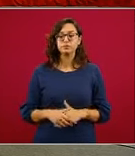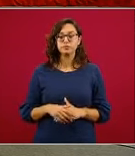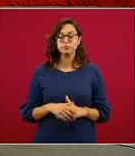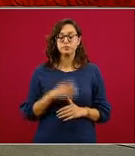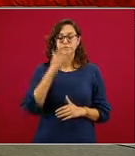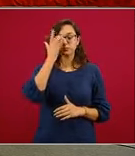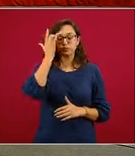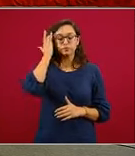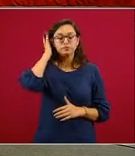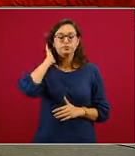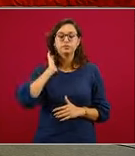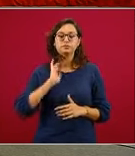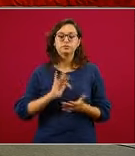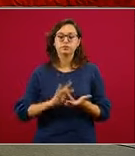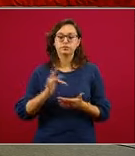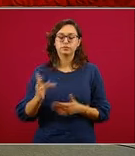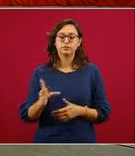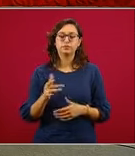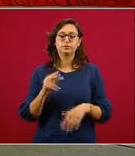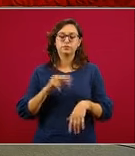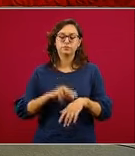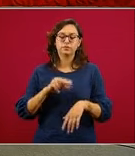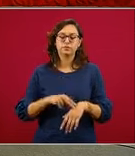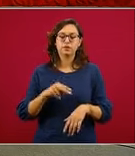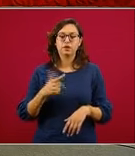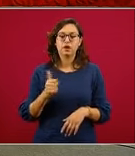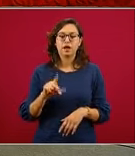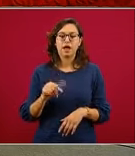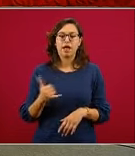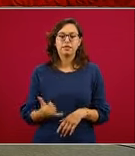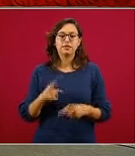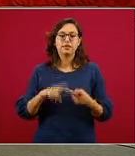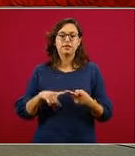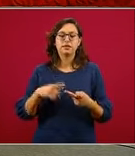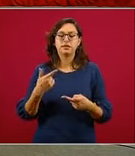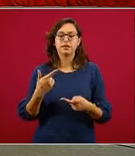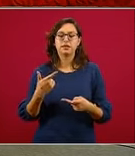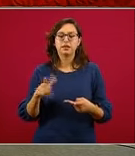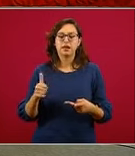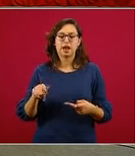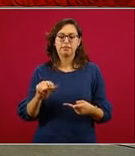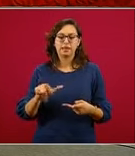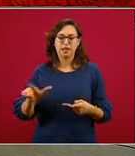Muchas gracias, doctor Sabiki. Muchas gracias, doctor Hugo López-Gatell.